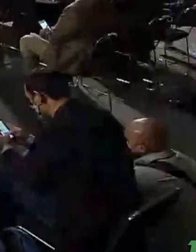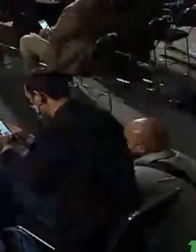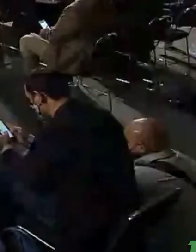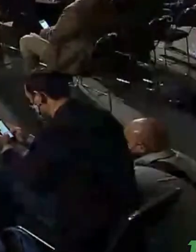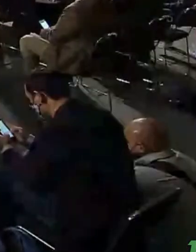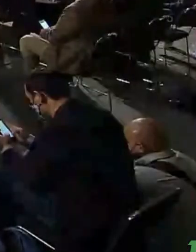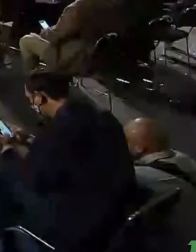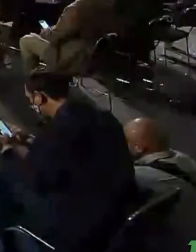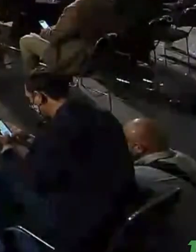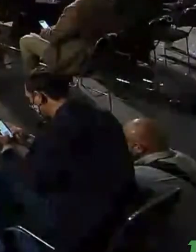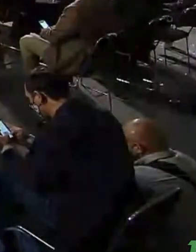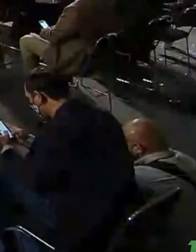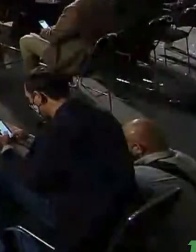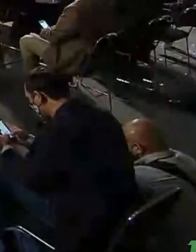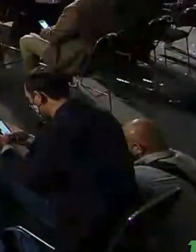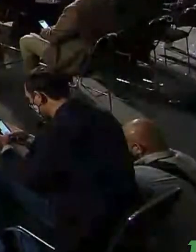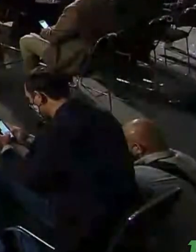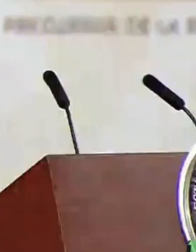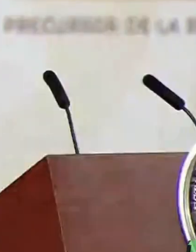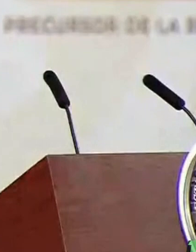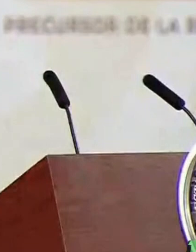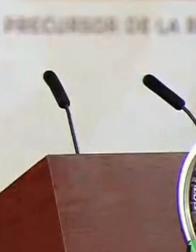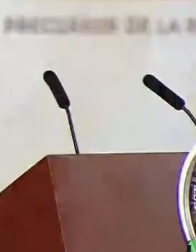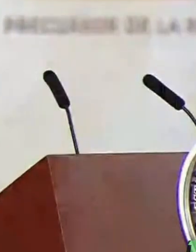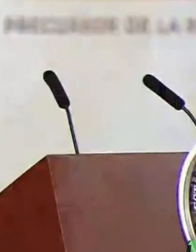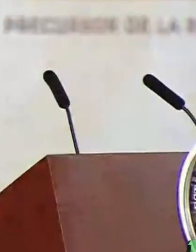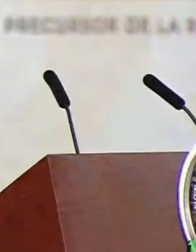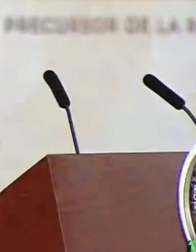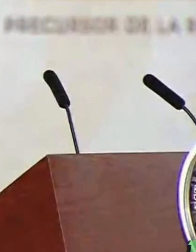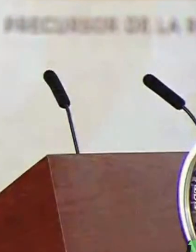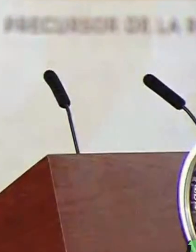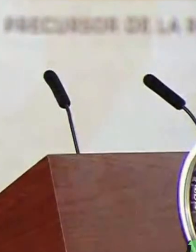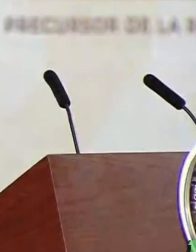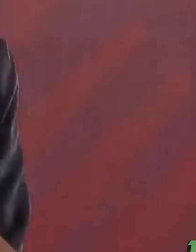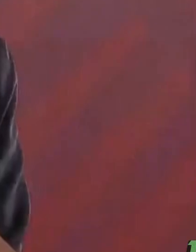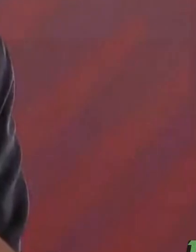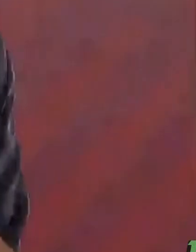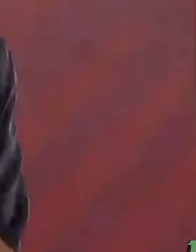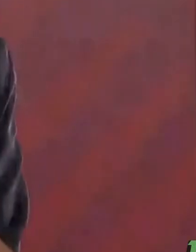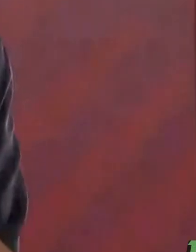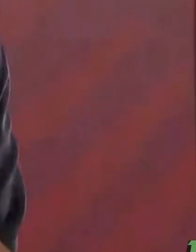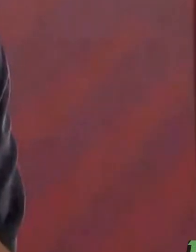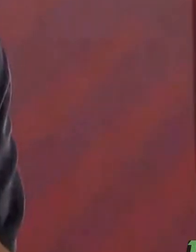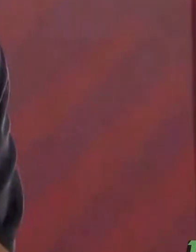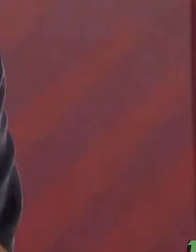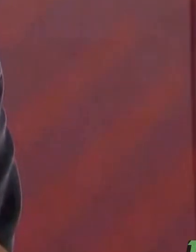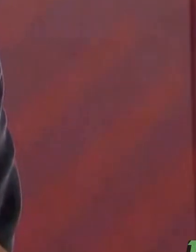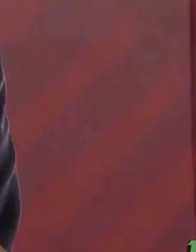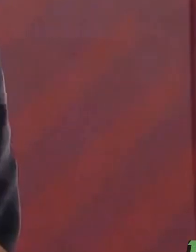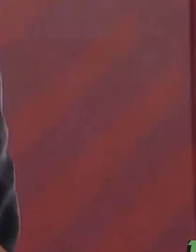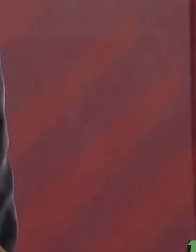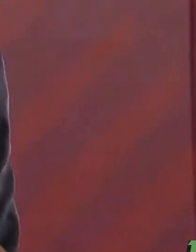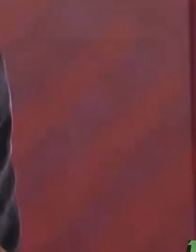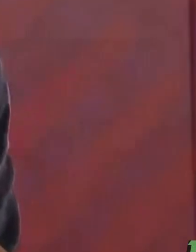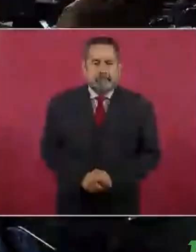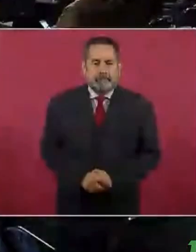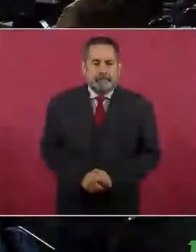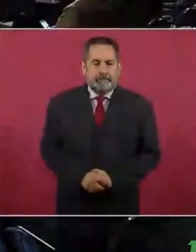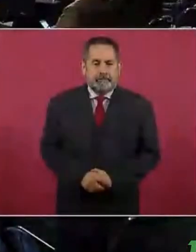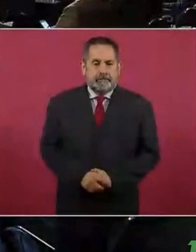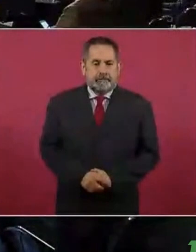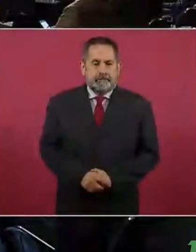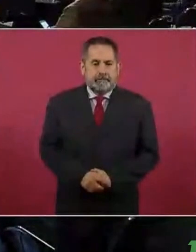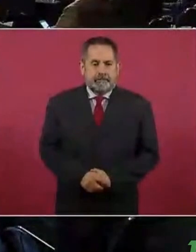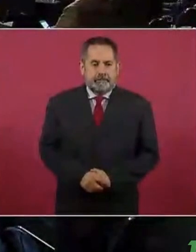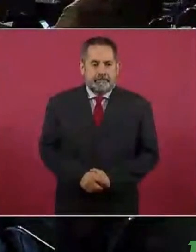castigar a el que aparece inscribiendo a los trabajadores del seguro y no